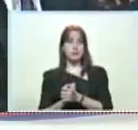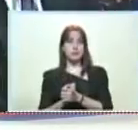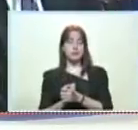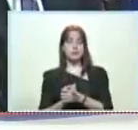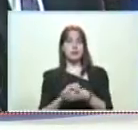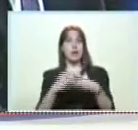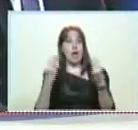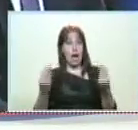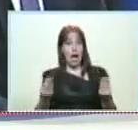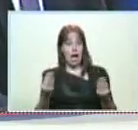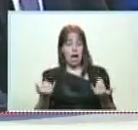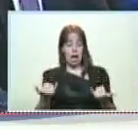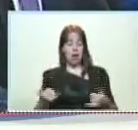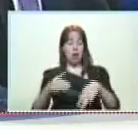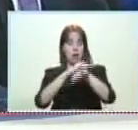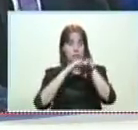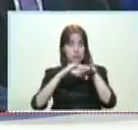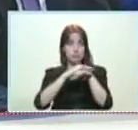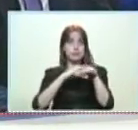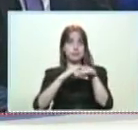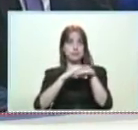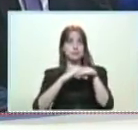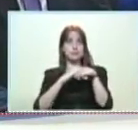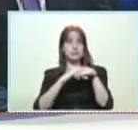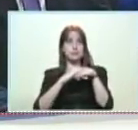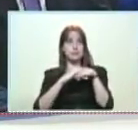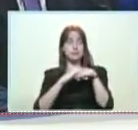ofrezco excusas